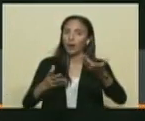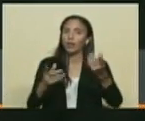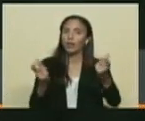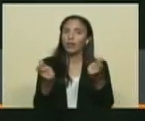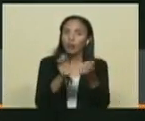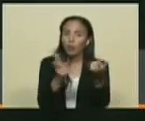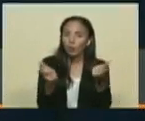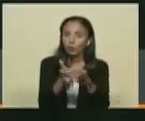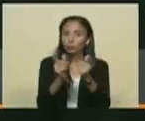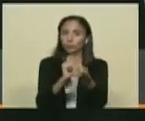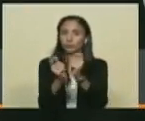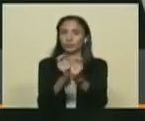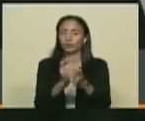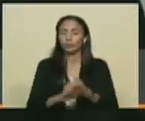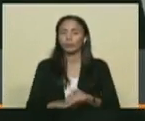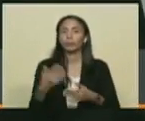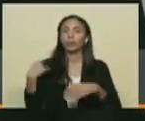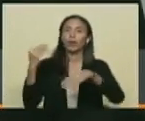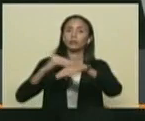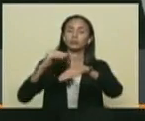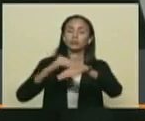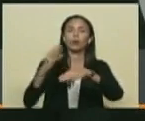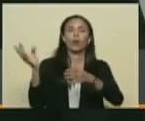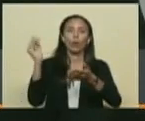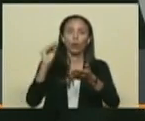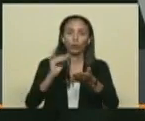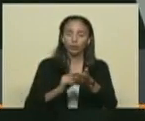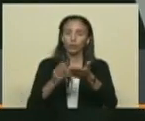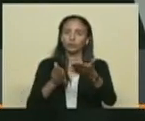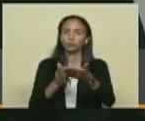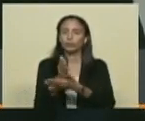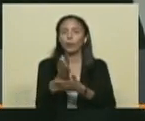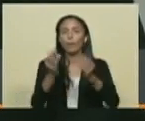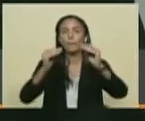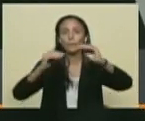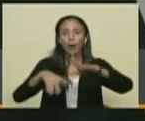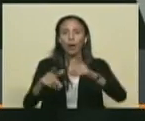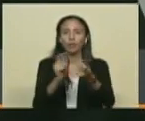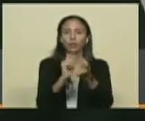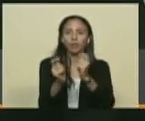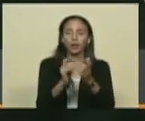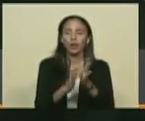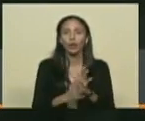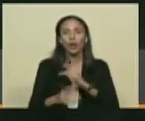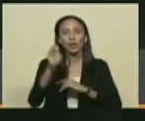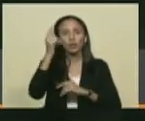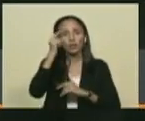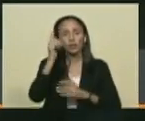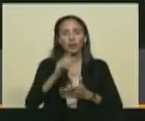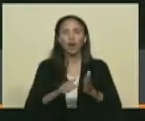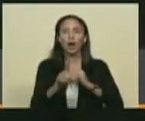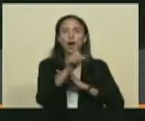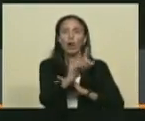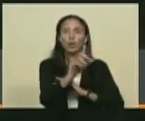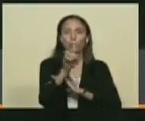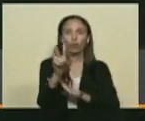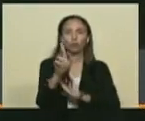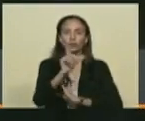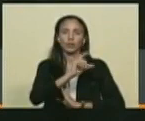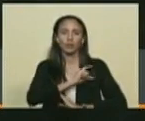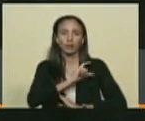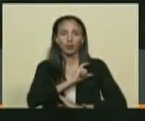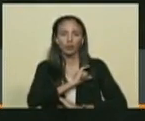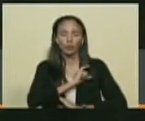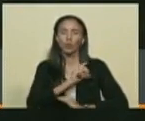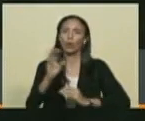diálogo. Nos hemos convocado nuevamente para continuar el próximo día 12 de